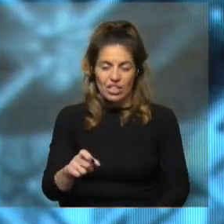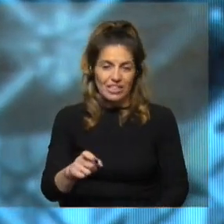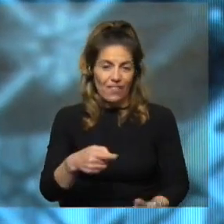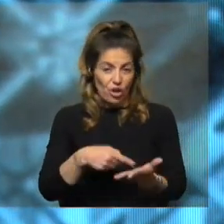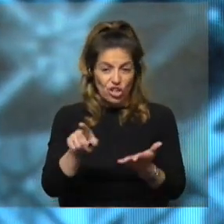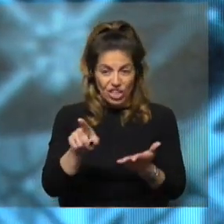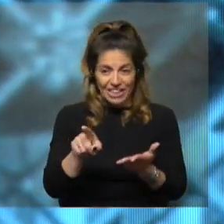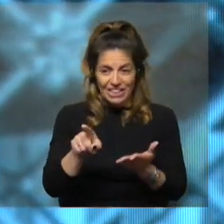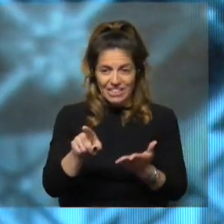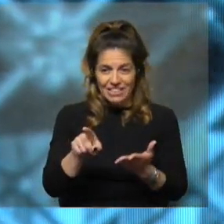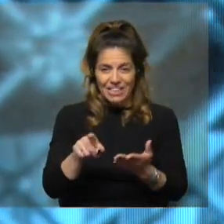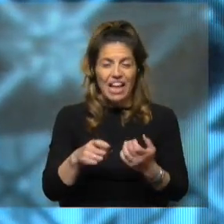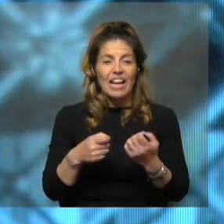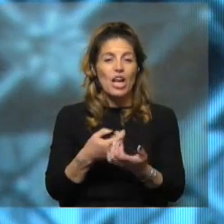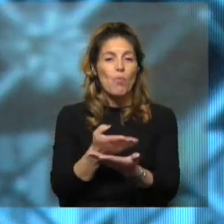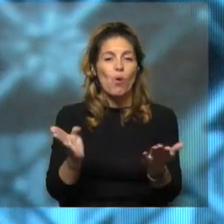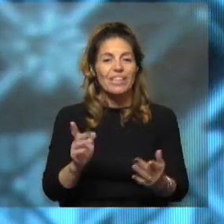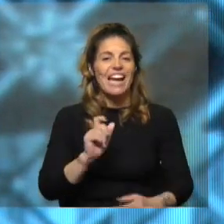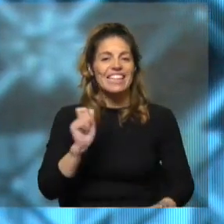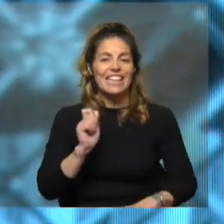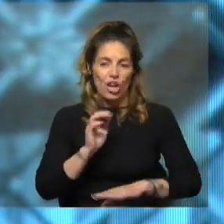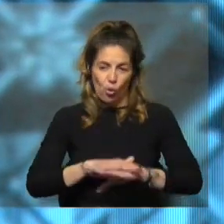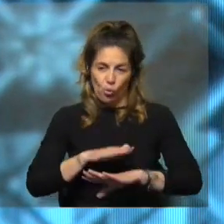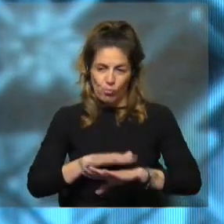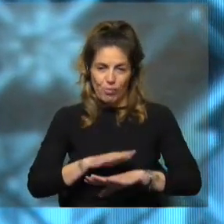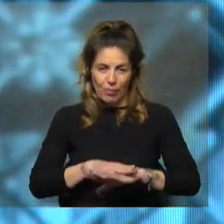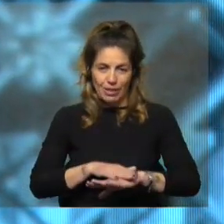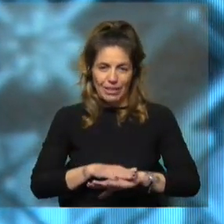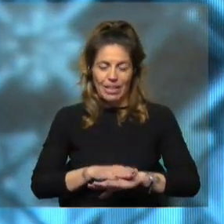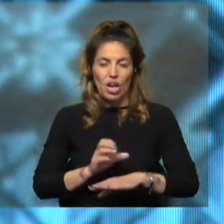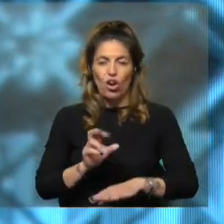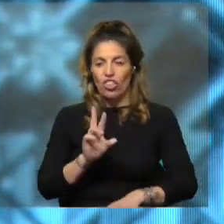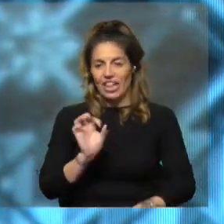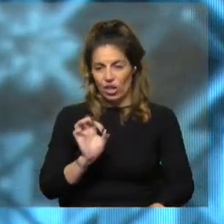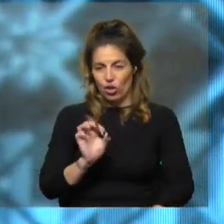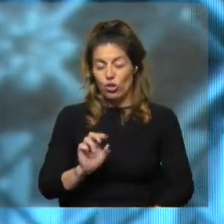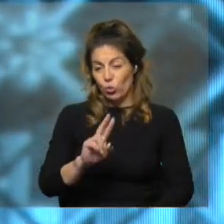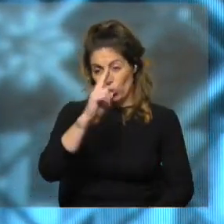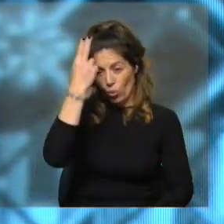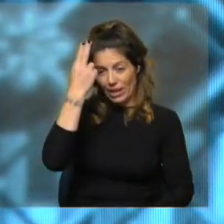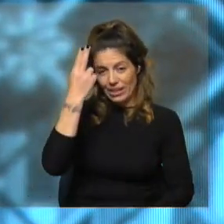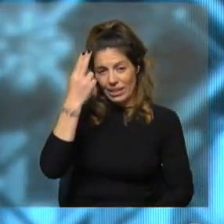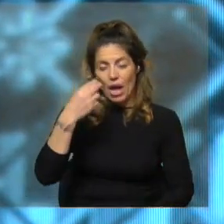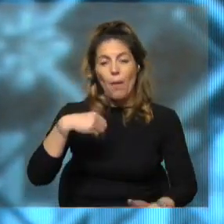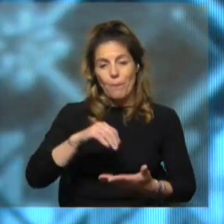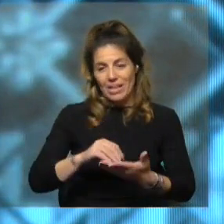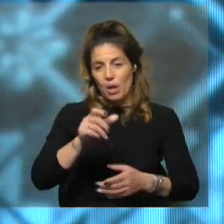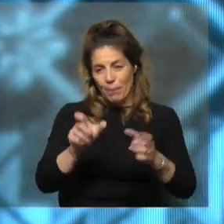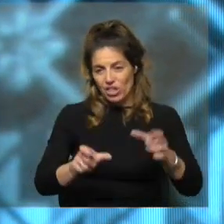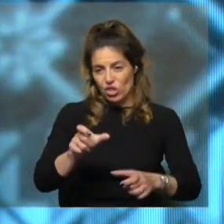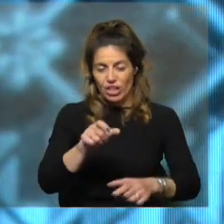e dan luz sobre Quiénes son los culpables entre ellos Cordero de Uruguay no Cordero Uruguay más